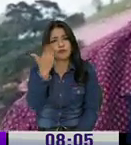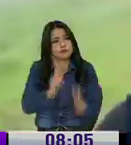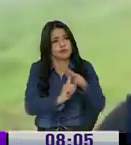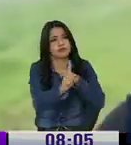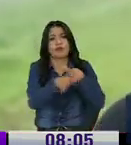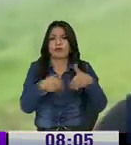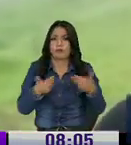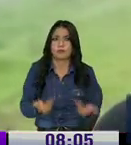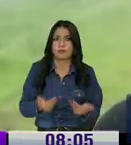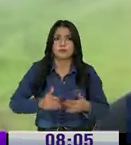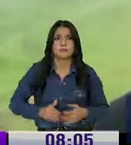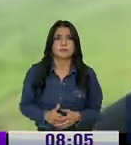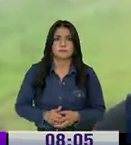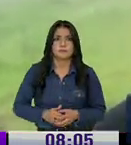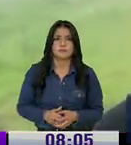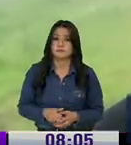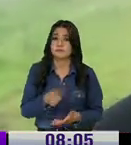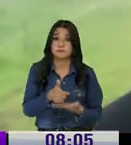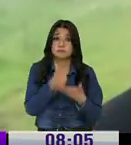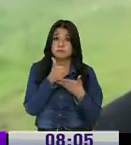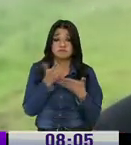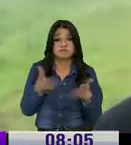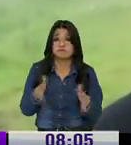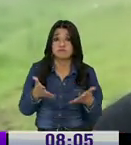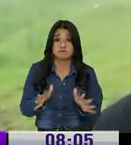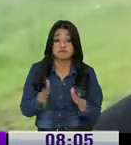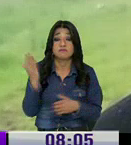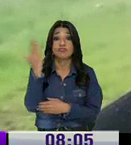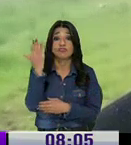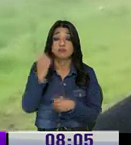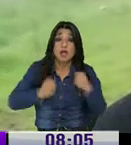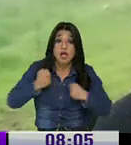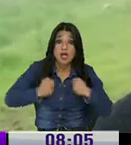actuar. Ella no me ayudó nada y se fue